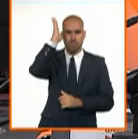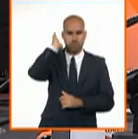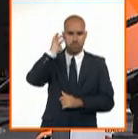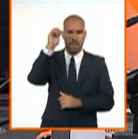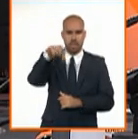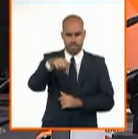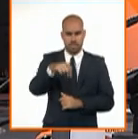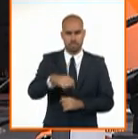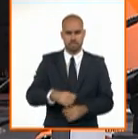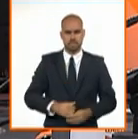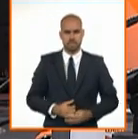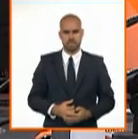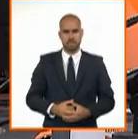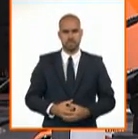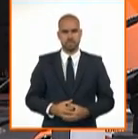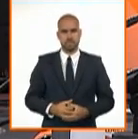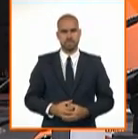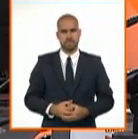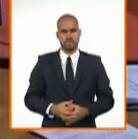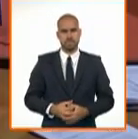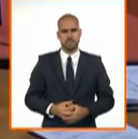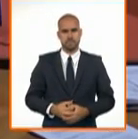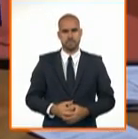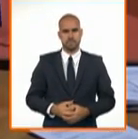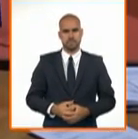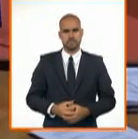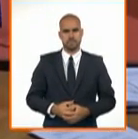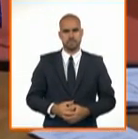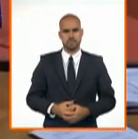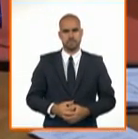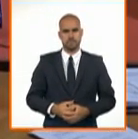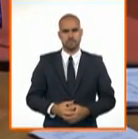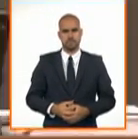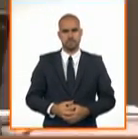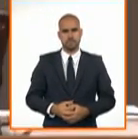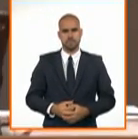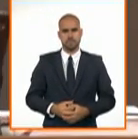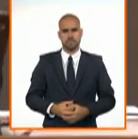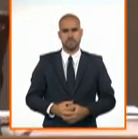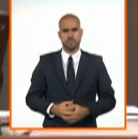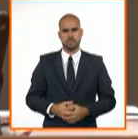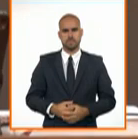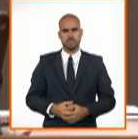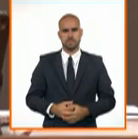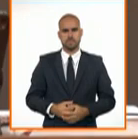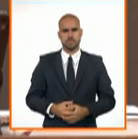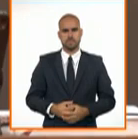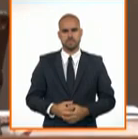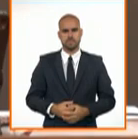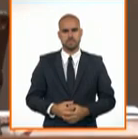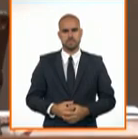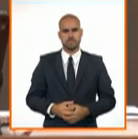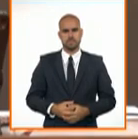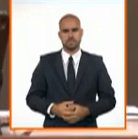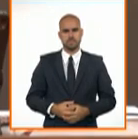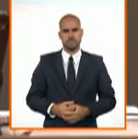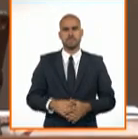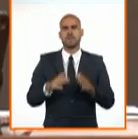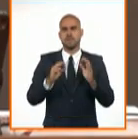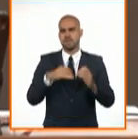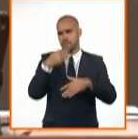miguel díaz-canel bermúdez con relación a la inestabilidad en el sistema electroenergético nacional